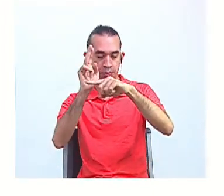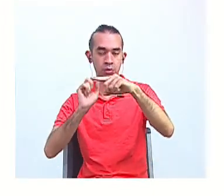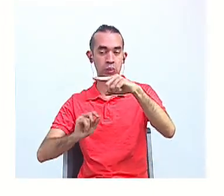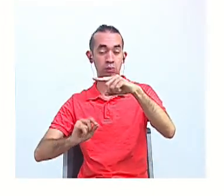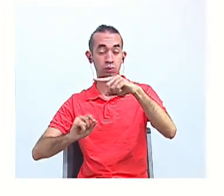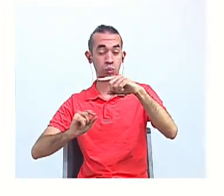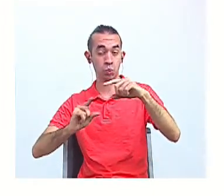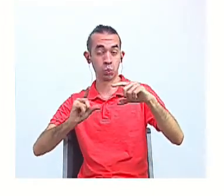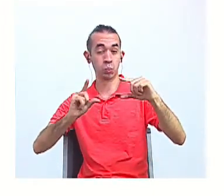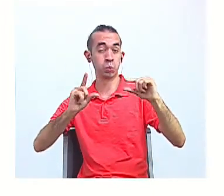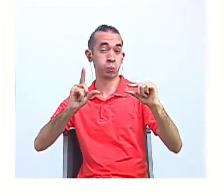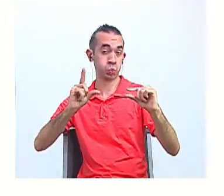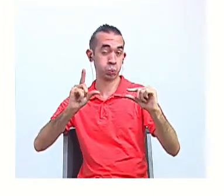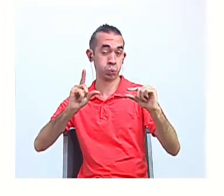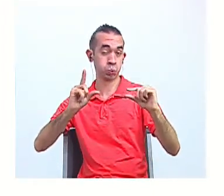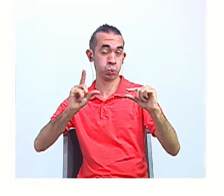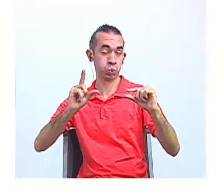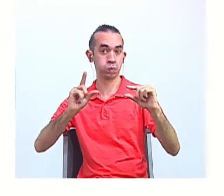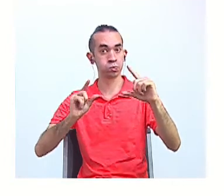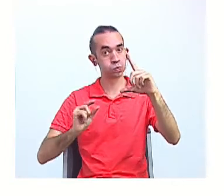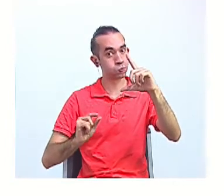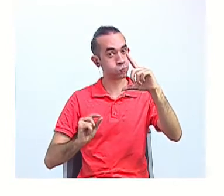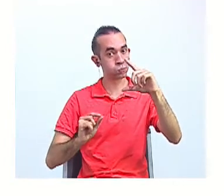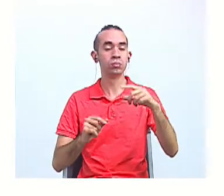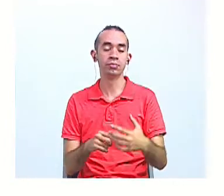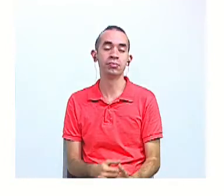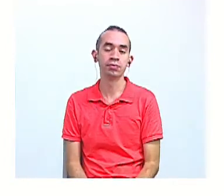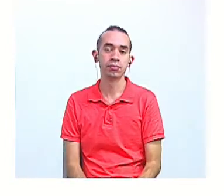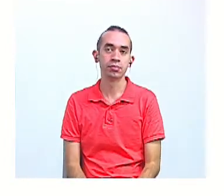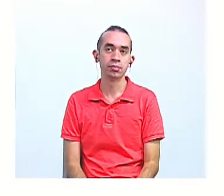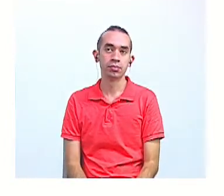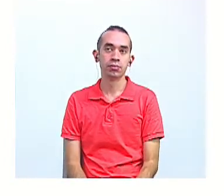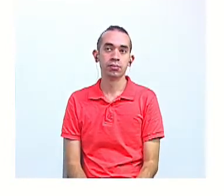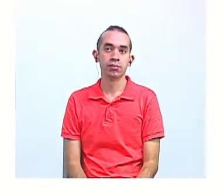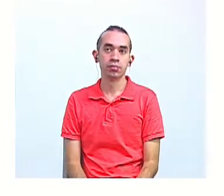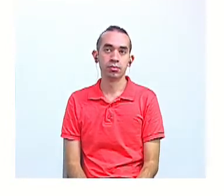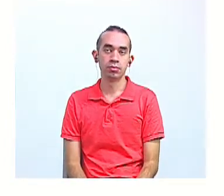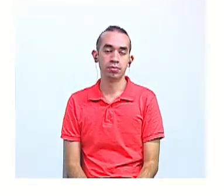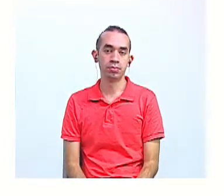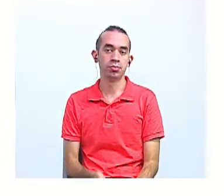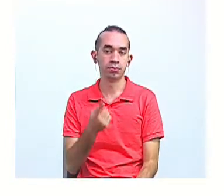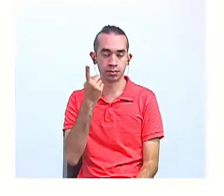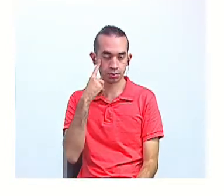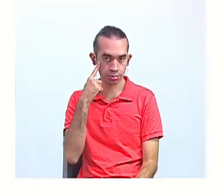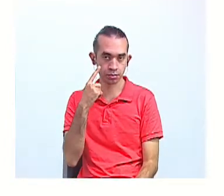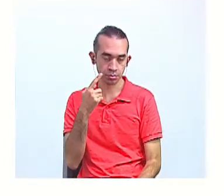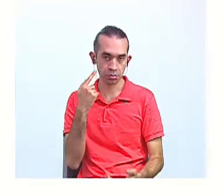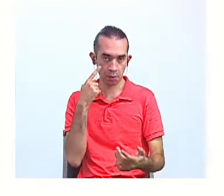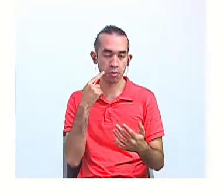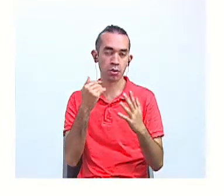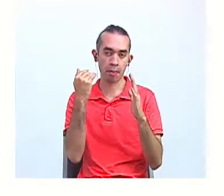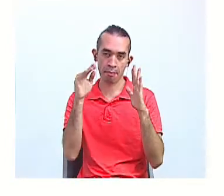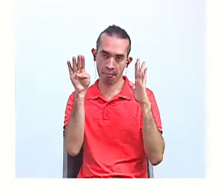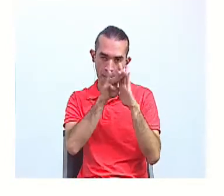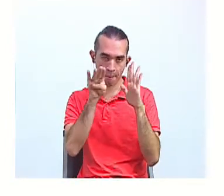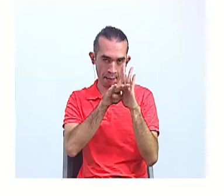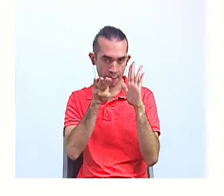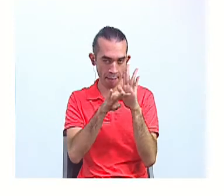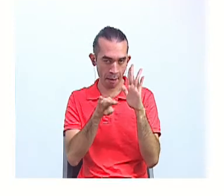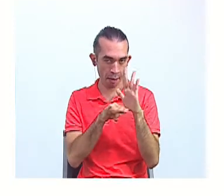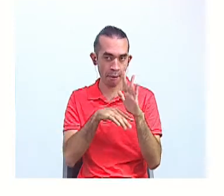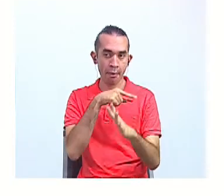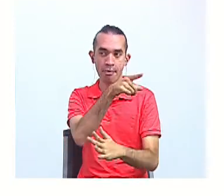densidad. Muy bien, entonces vamos a continuar. Quiero que vayan siguiendo los pasos y ustedes me